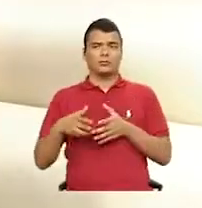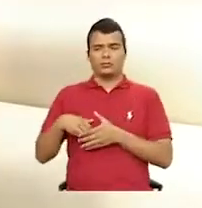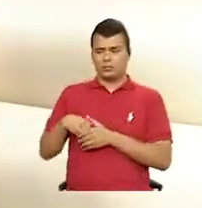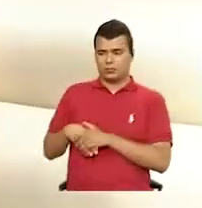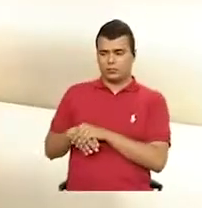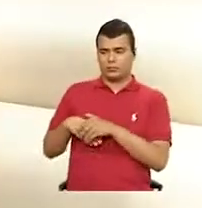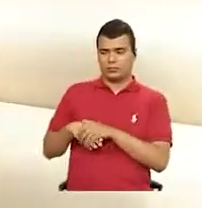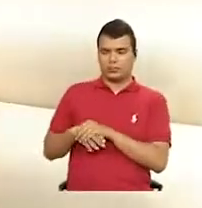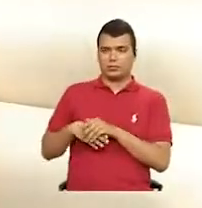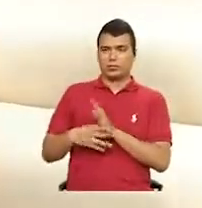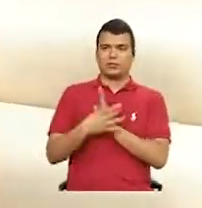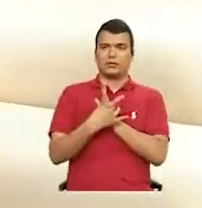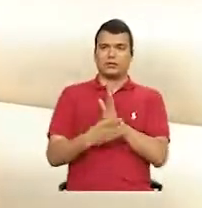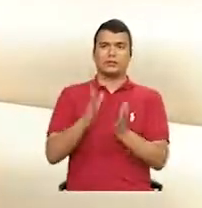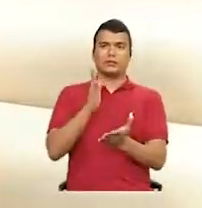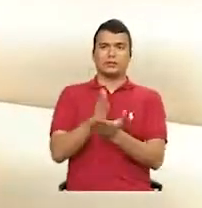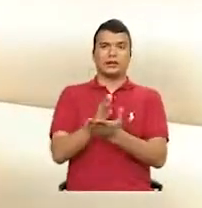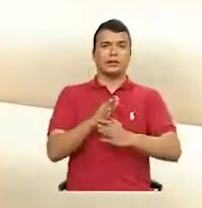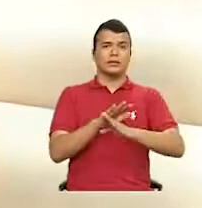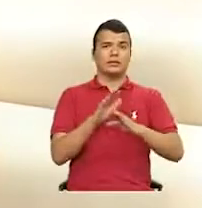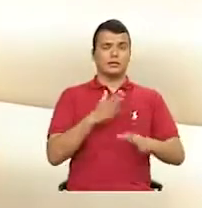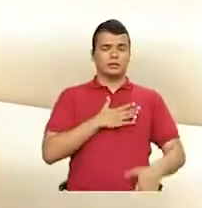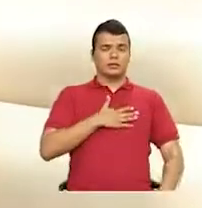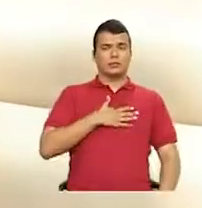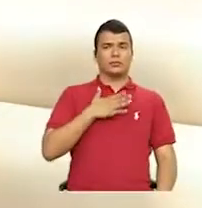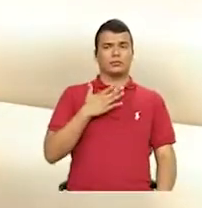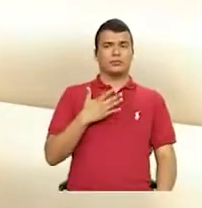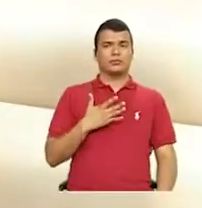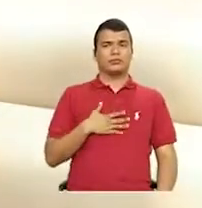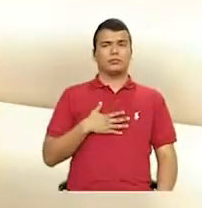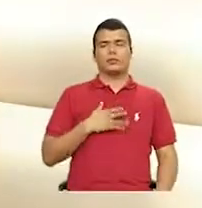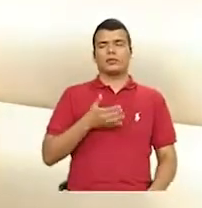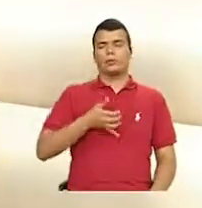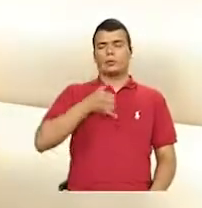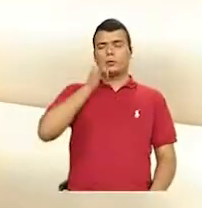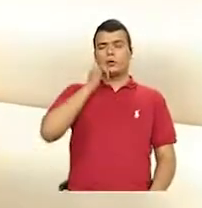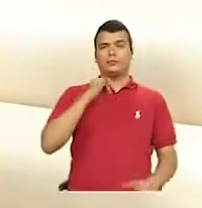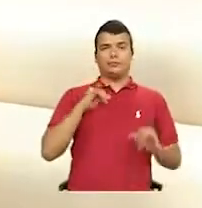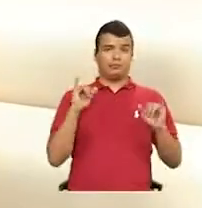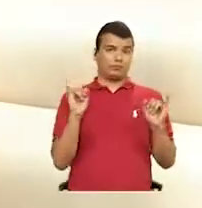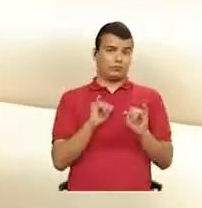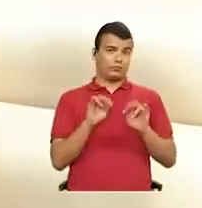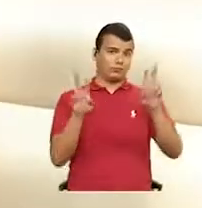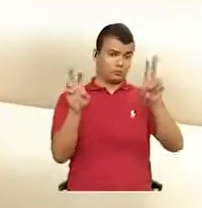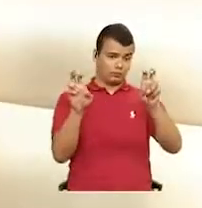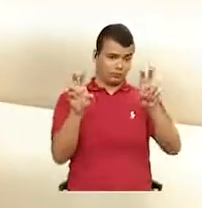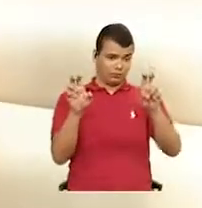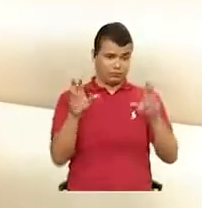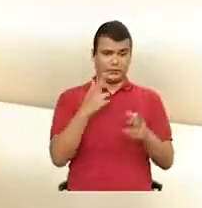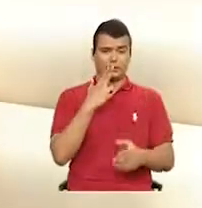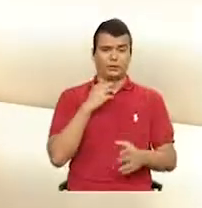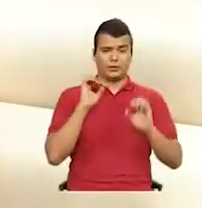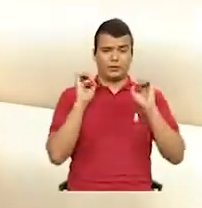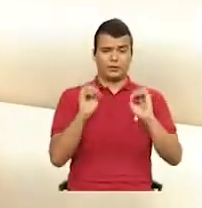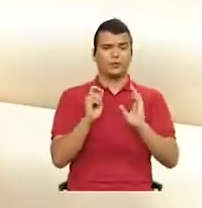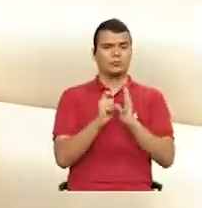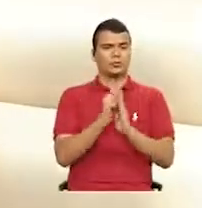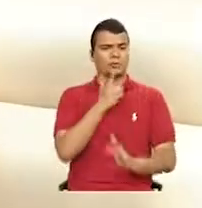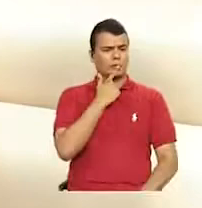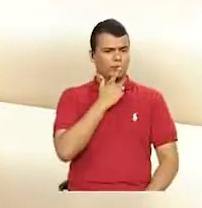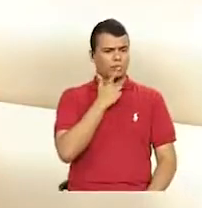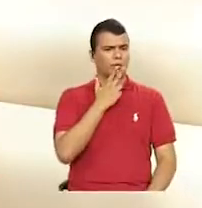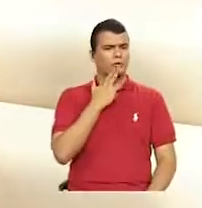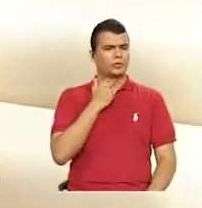grasa. Es decir, que cuando tú consumes una bebida like, es decir, que no tiene azúcar, pero que tiene sabor a dulce,